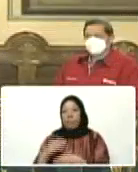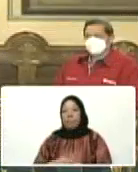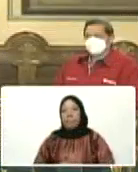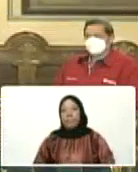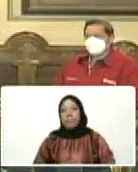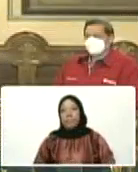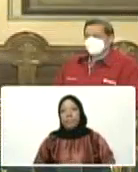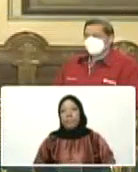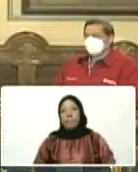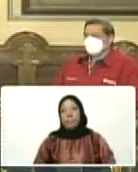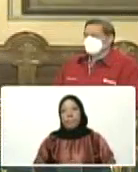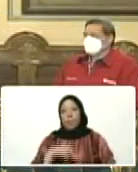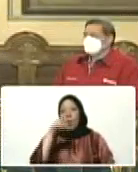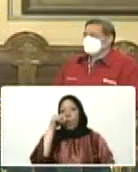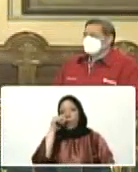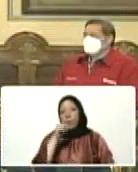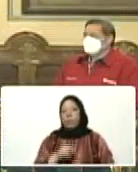compañero